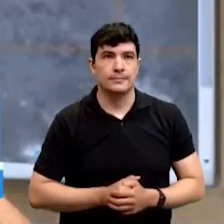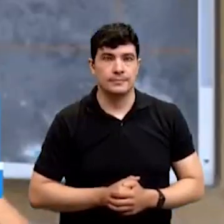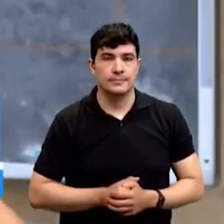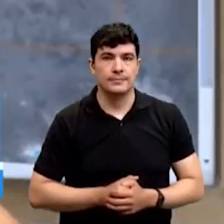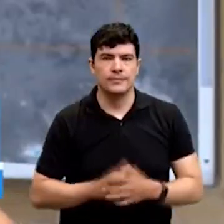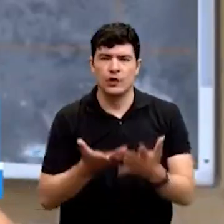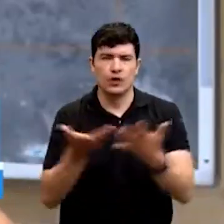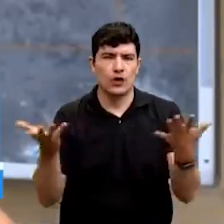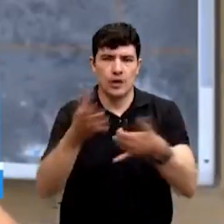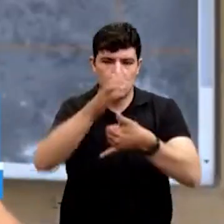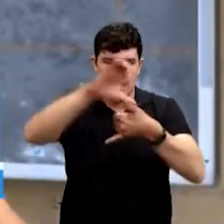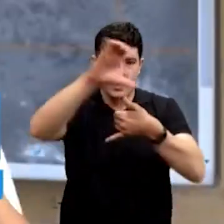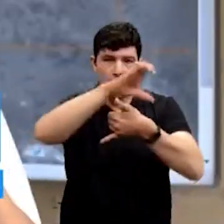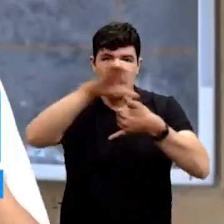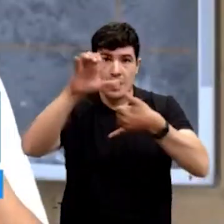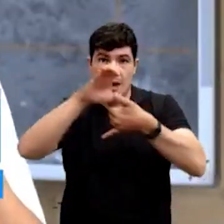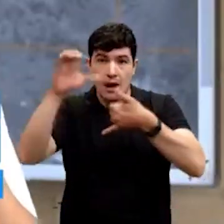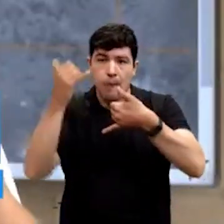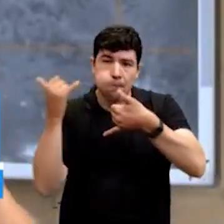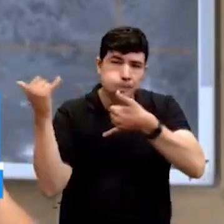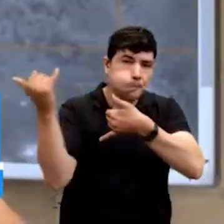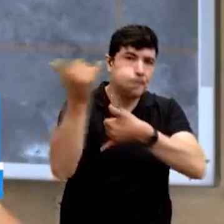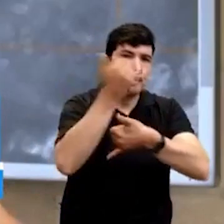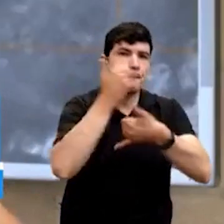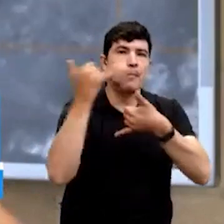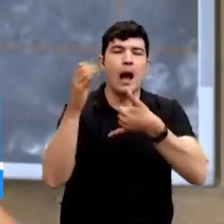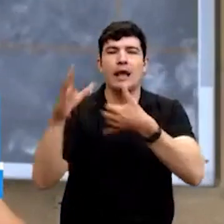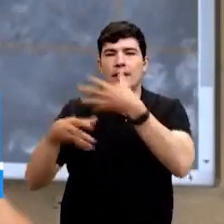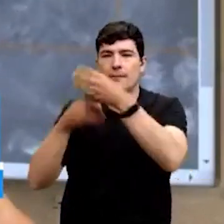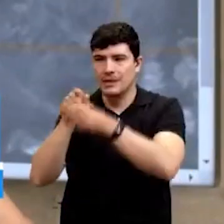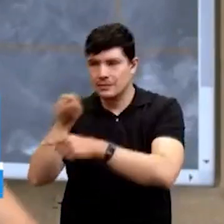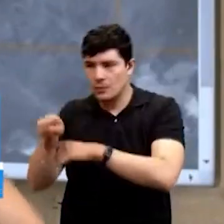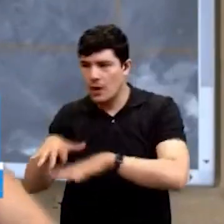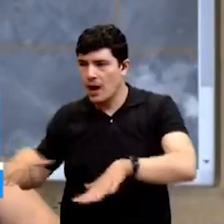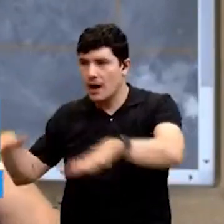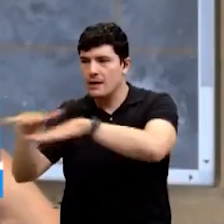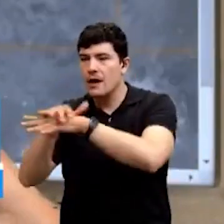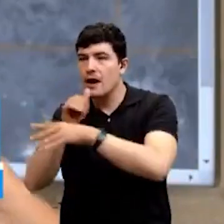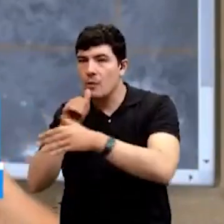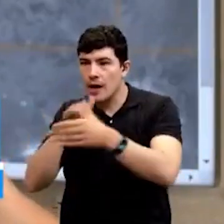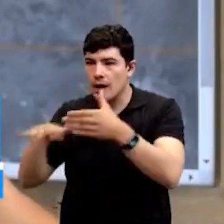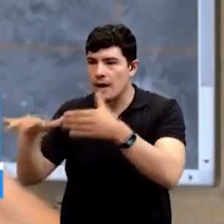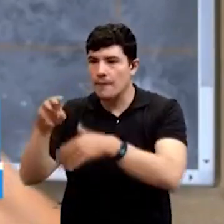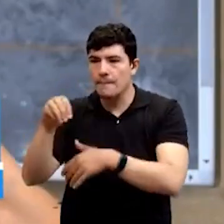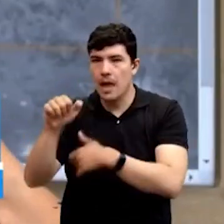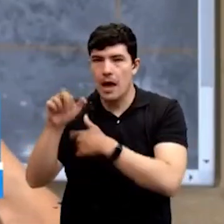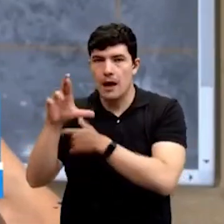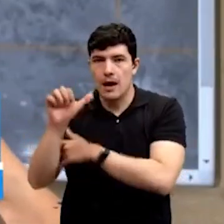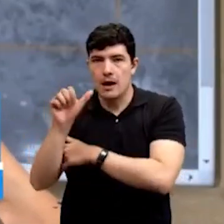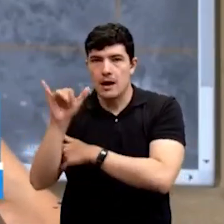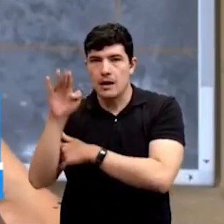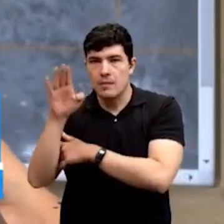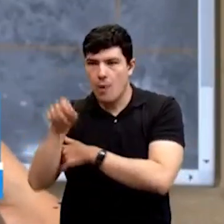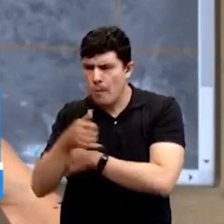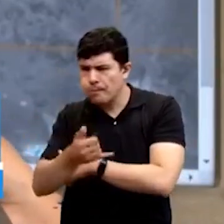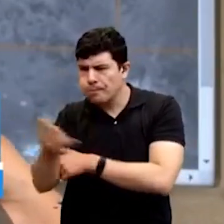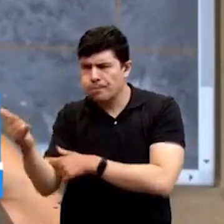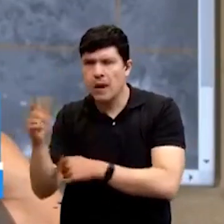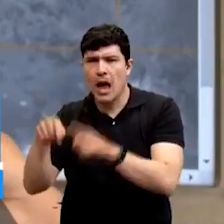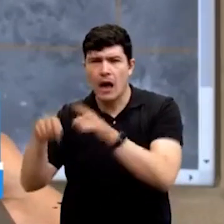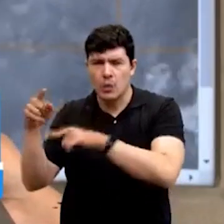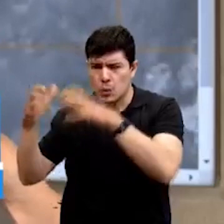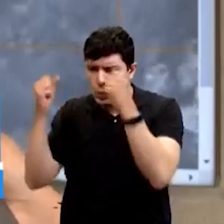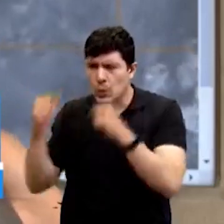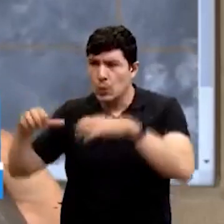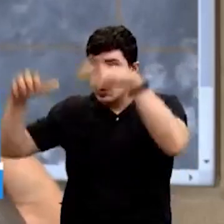el Caribe colombiano como en algunos sectores del lago de Maracaibo, que de una u otra forma impactan el clima que